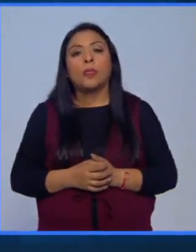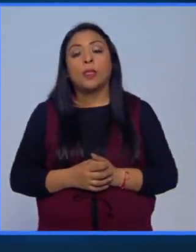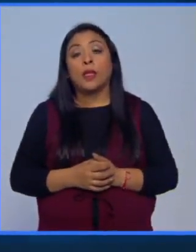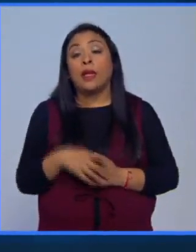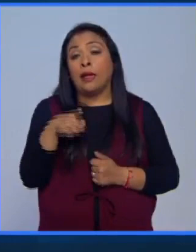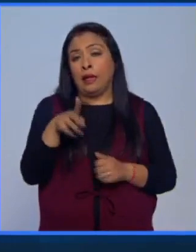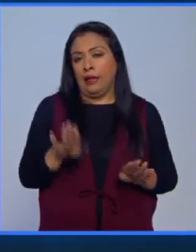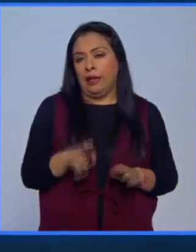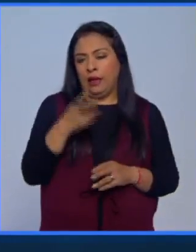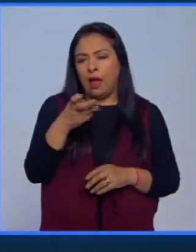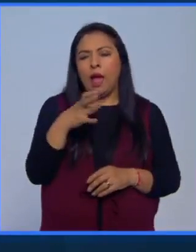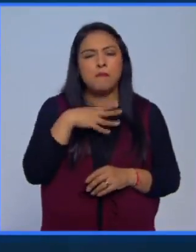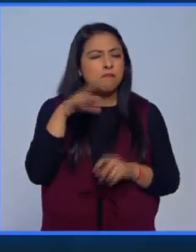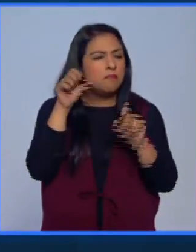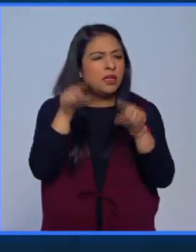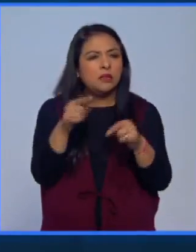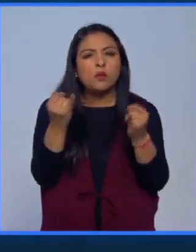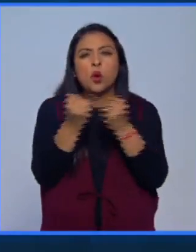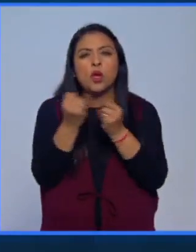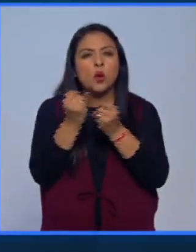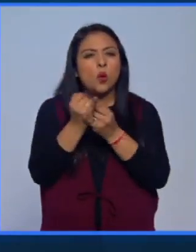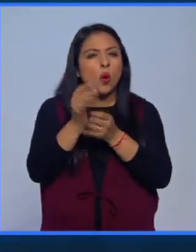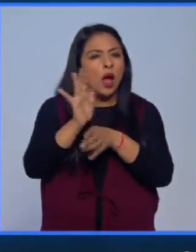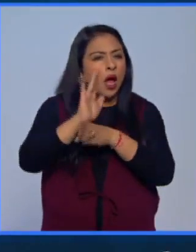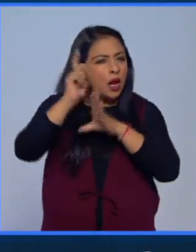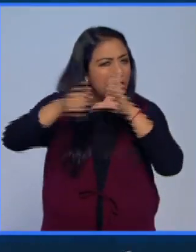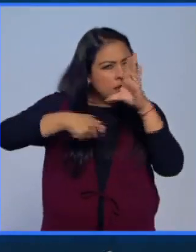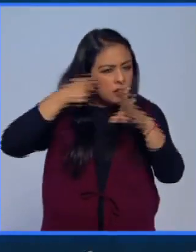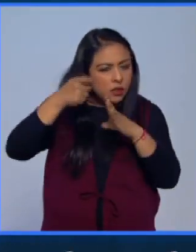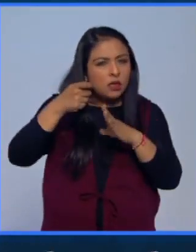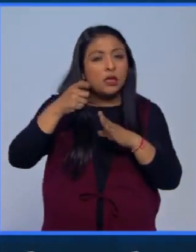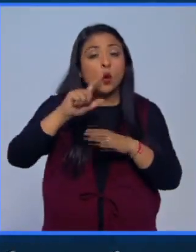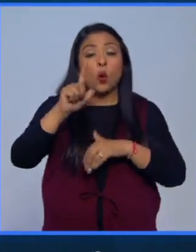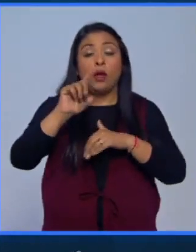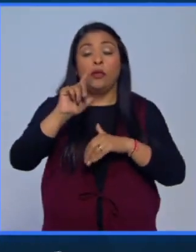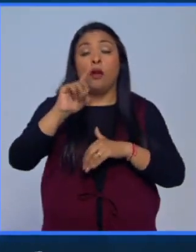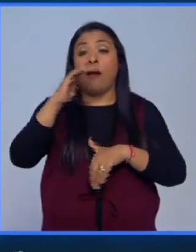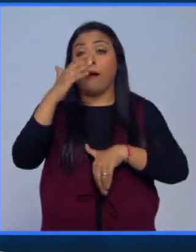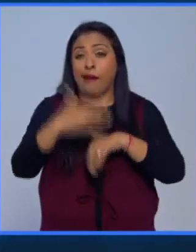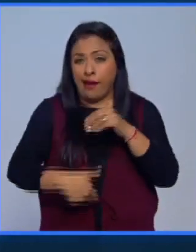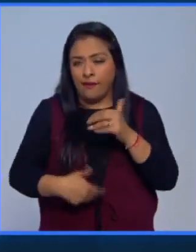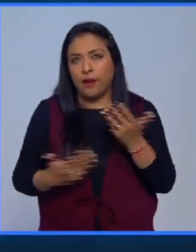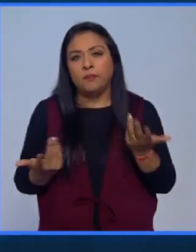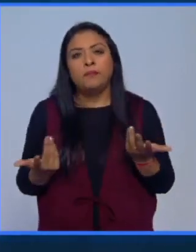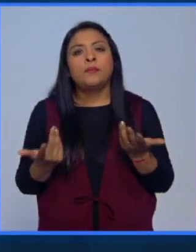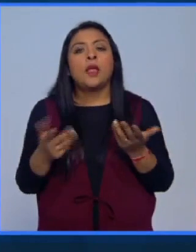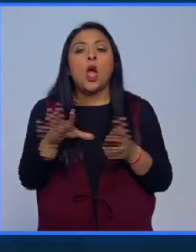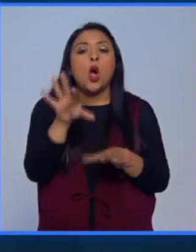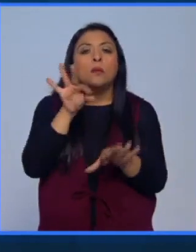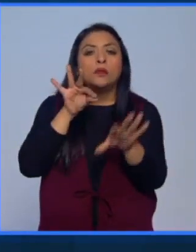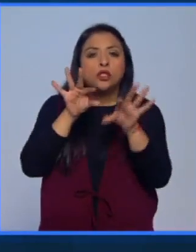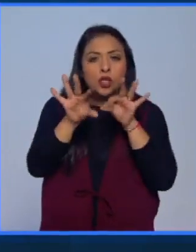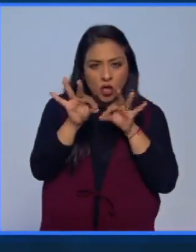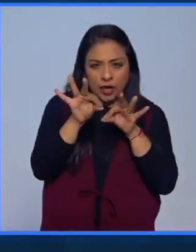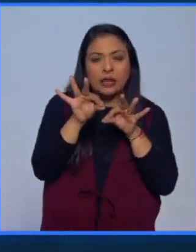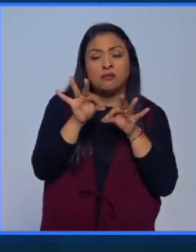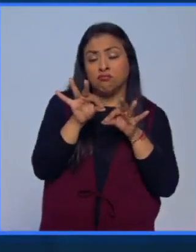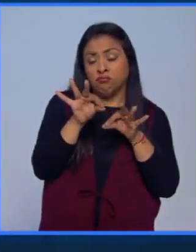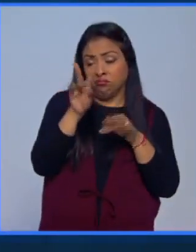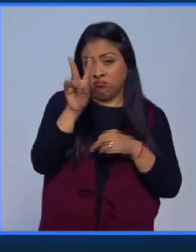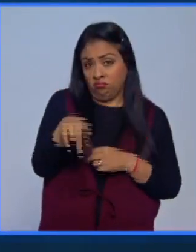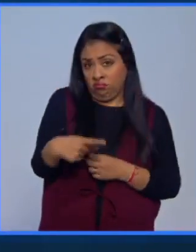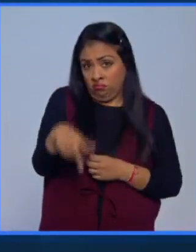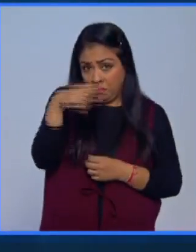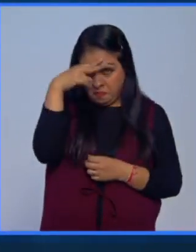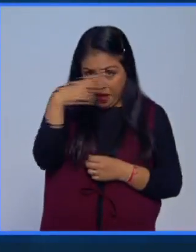En ese aspecto hacemos lo mismo con el cine, en el que terminando con lo que son las opciones, que desde luego en